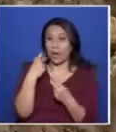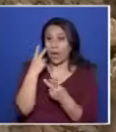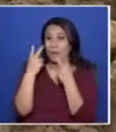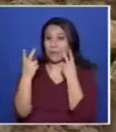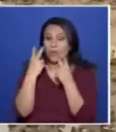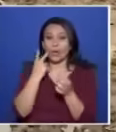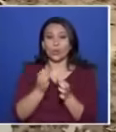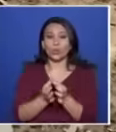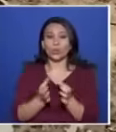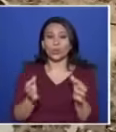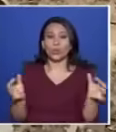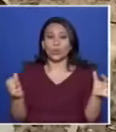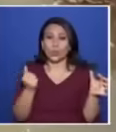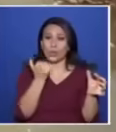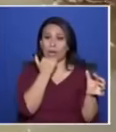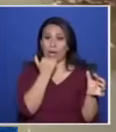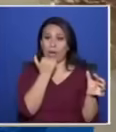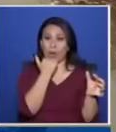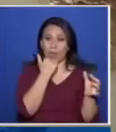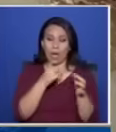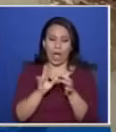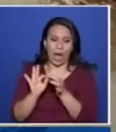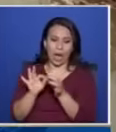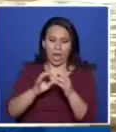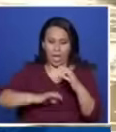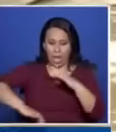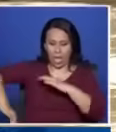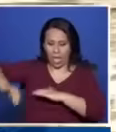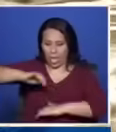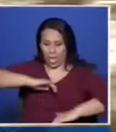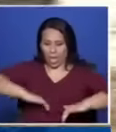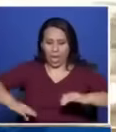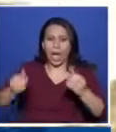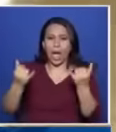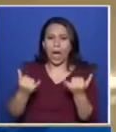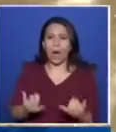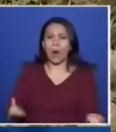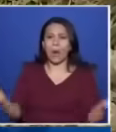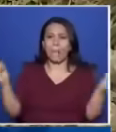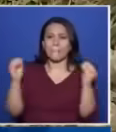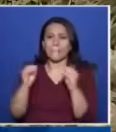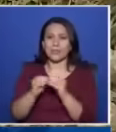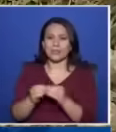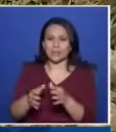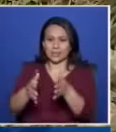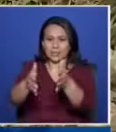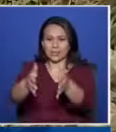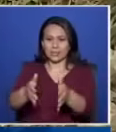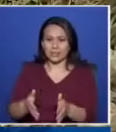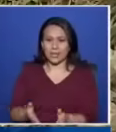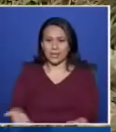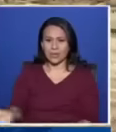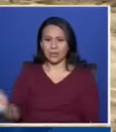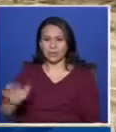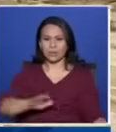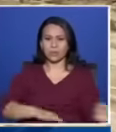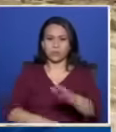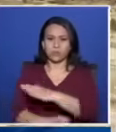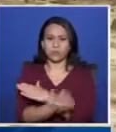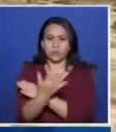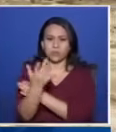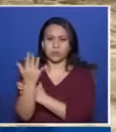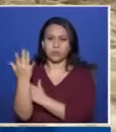colocando tuberías de agua potable y la remoción de tierra ha ocasionado que las vías se conviertan en un pantano.